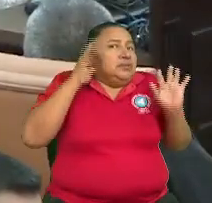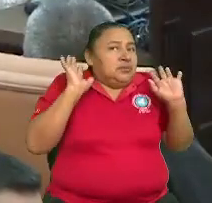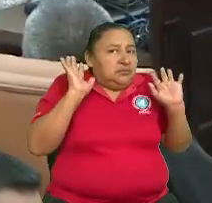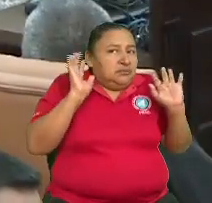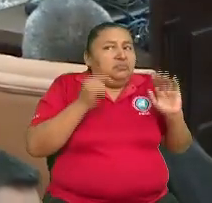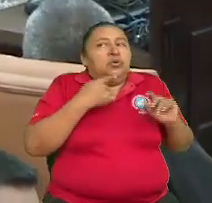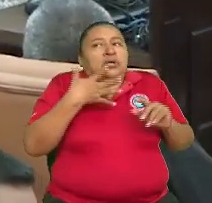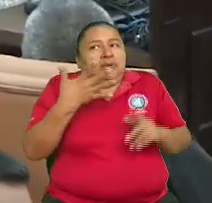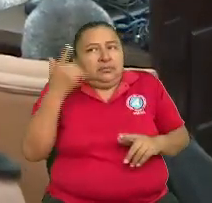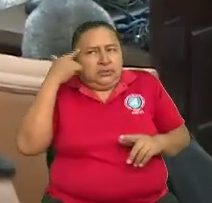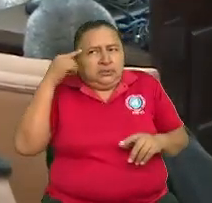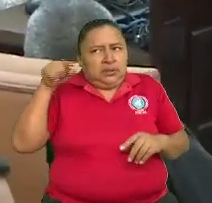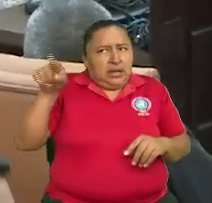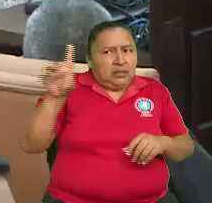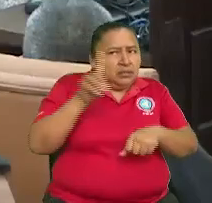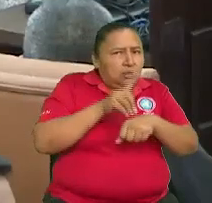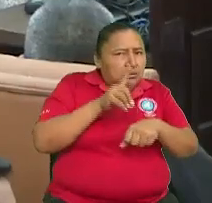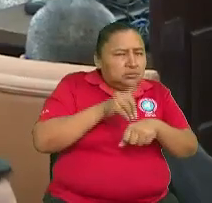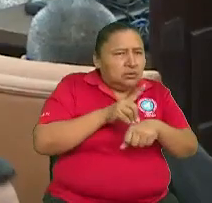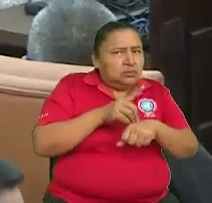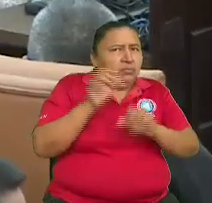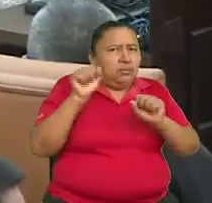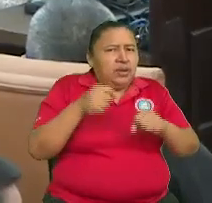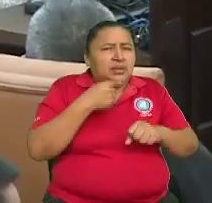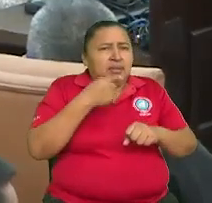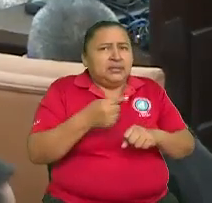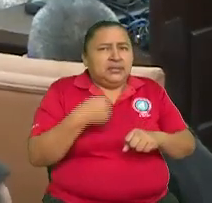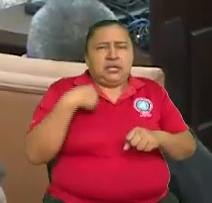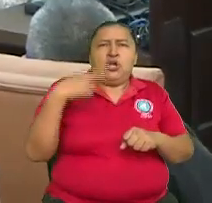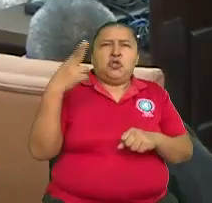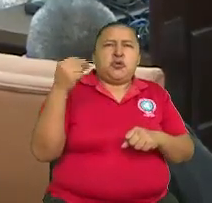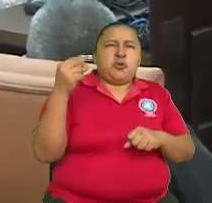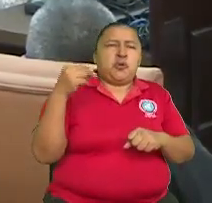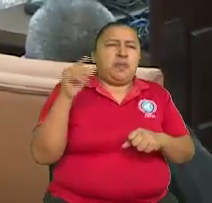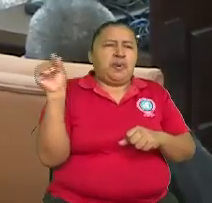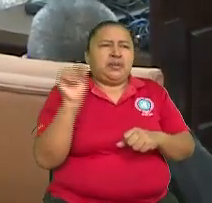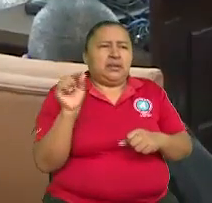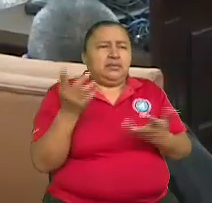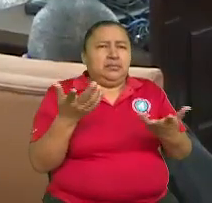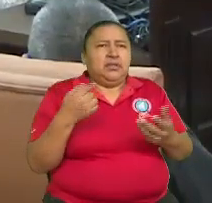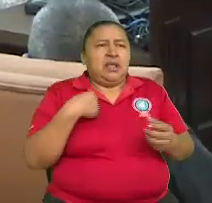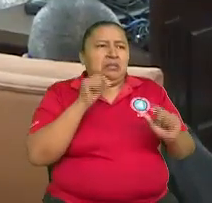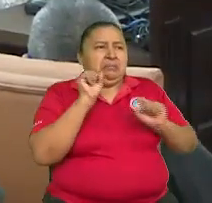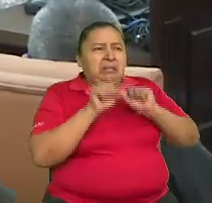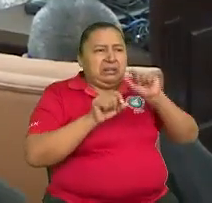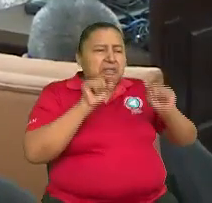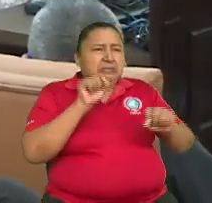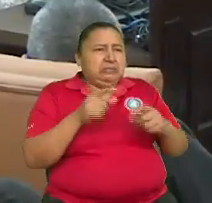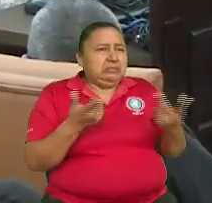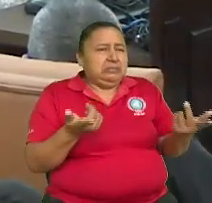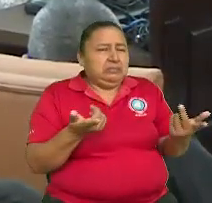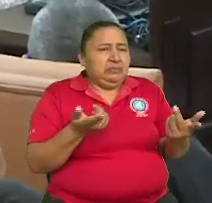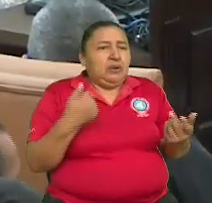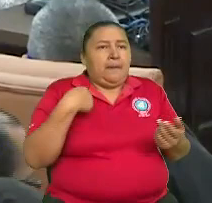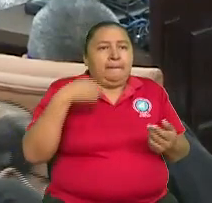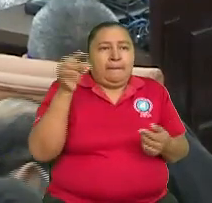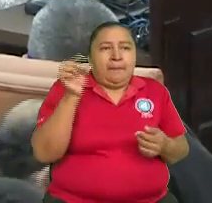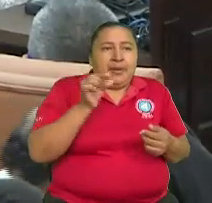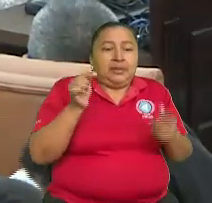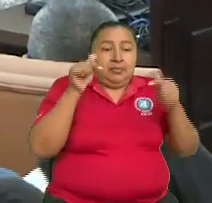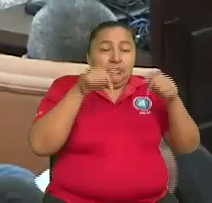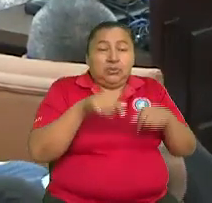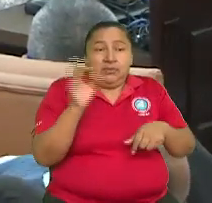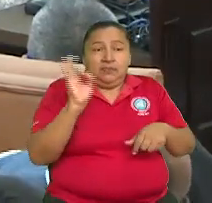un médico pueda venirse a oponer y a criticar un préstamo de